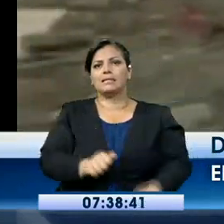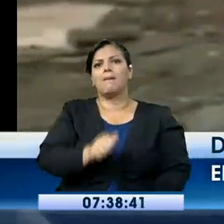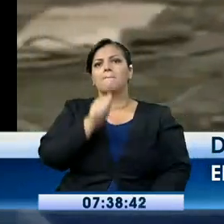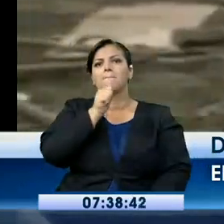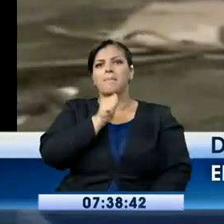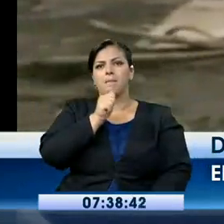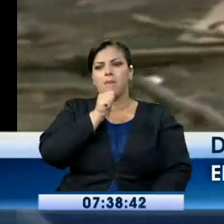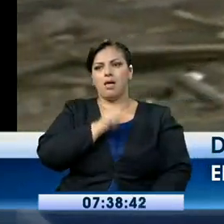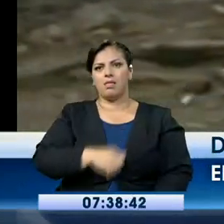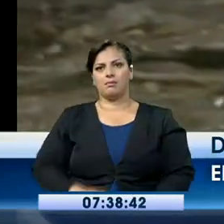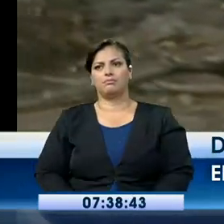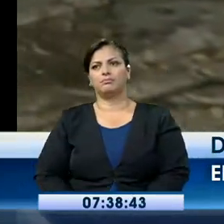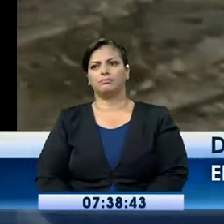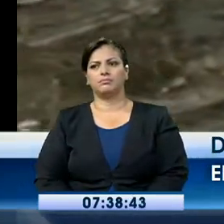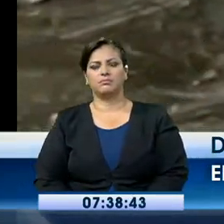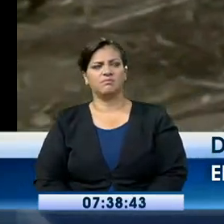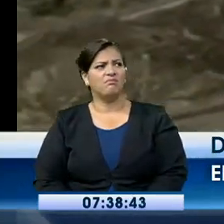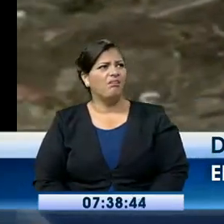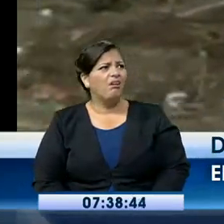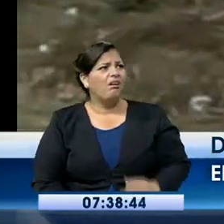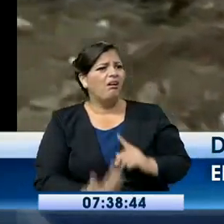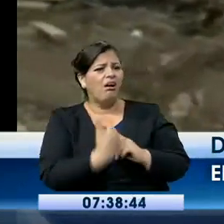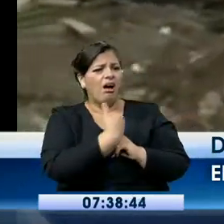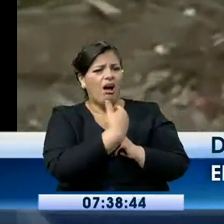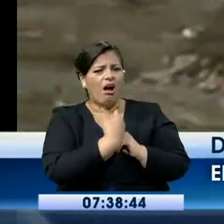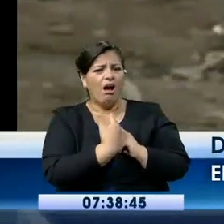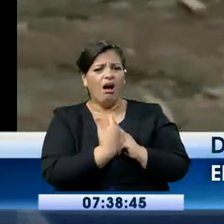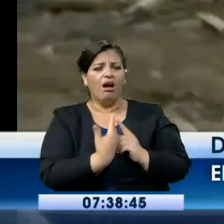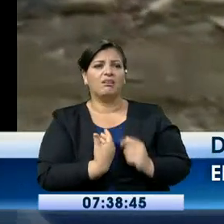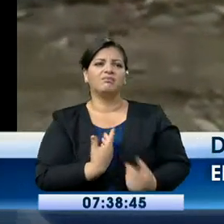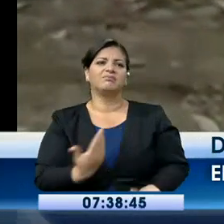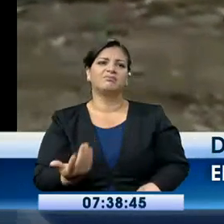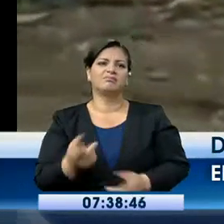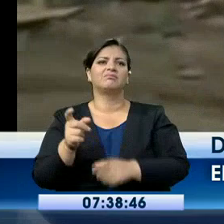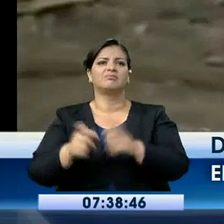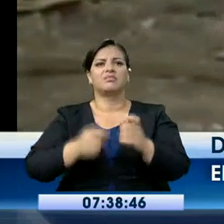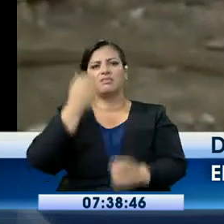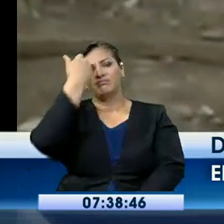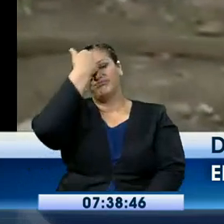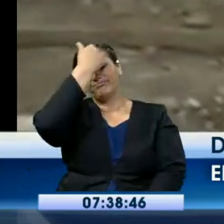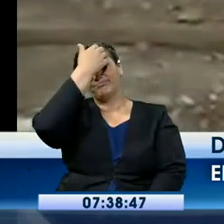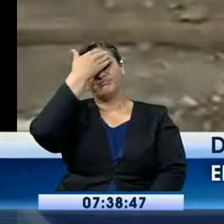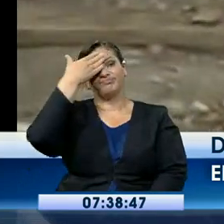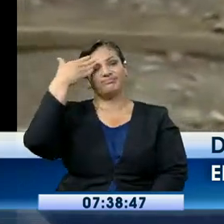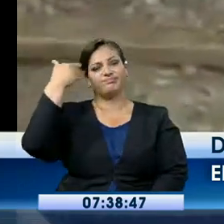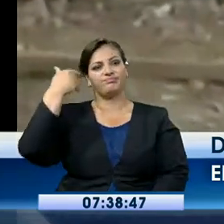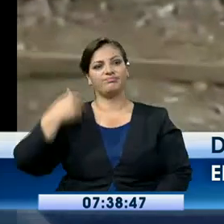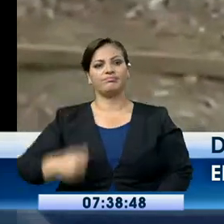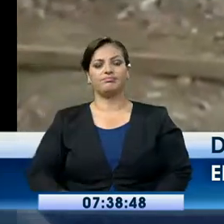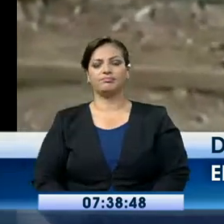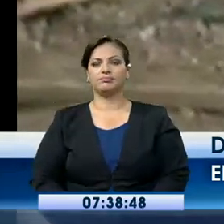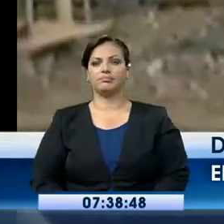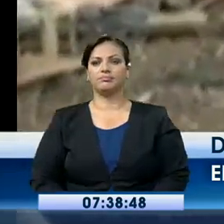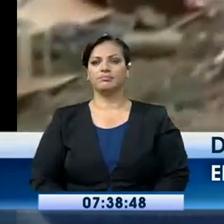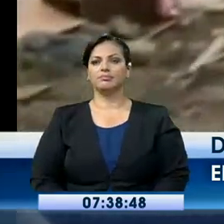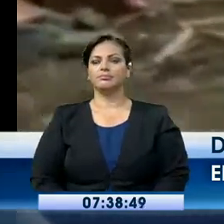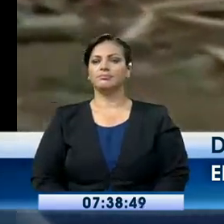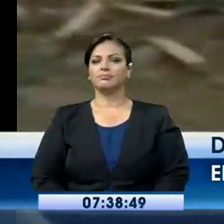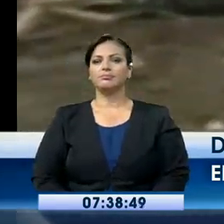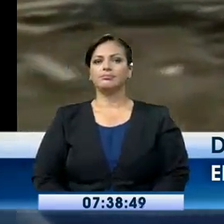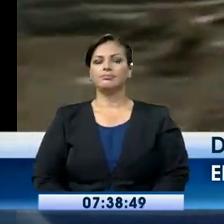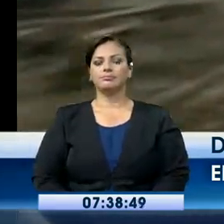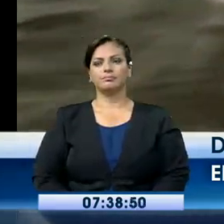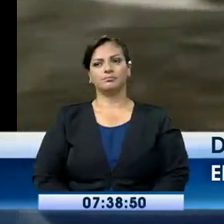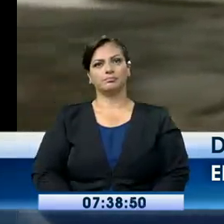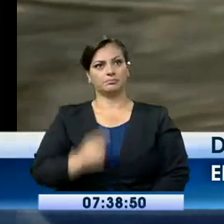creyeron en esa oferta de una vivienda propia. A ver si de pronto logramos el diálogo con algunos de